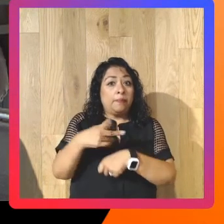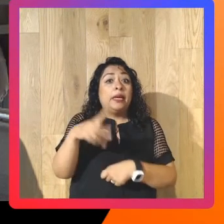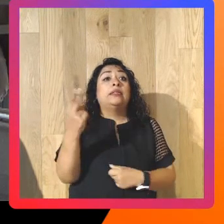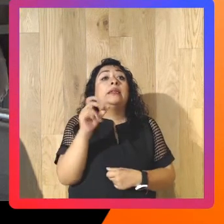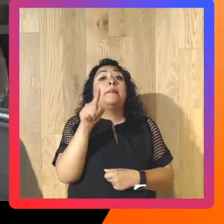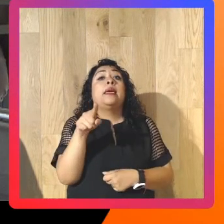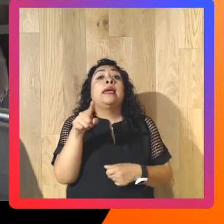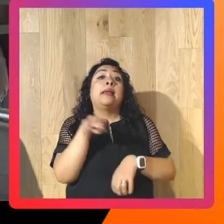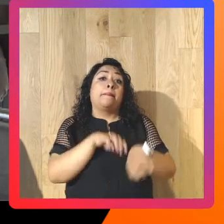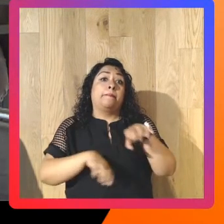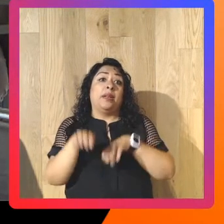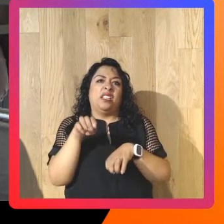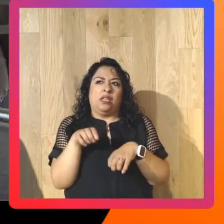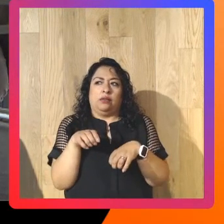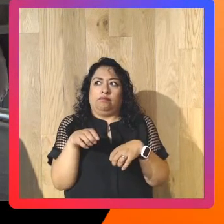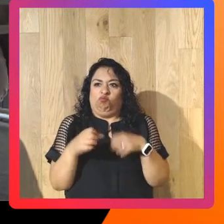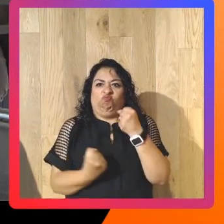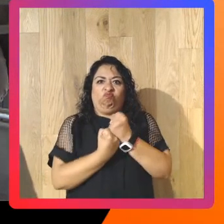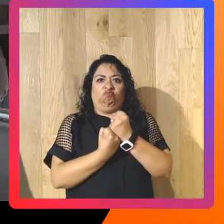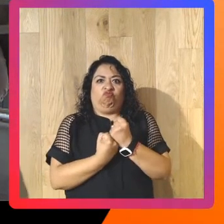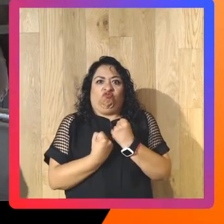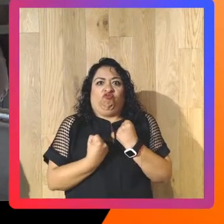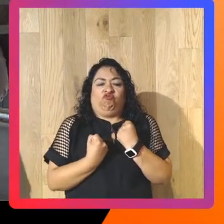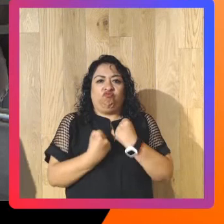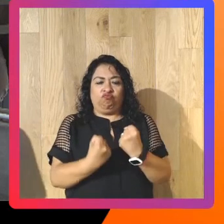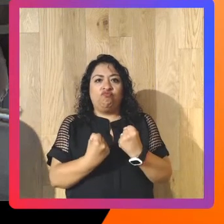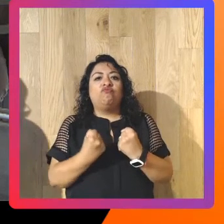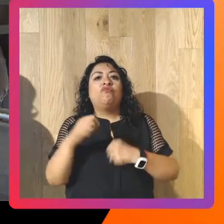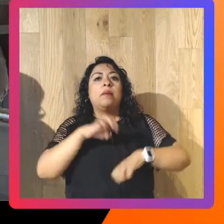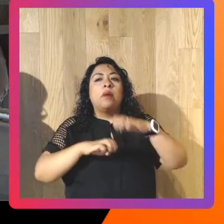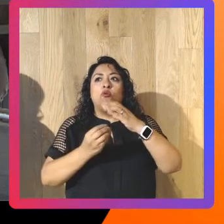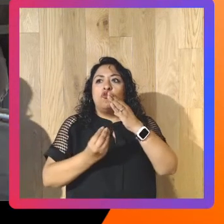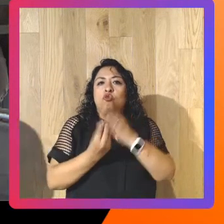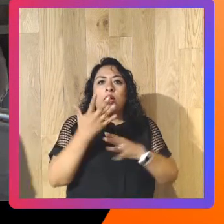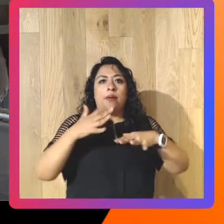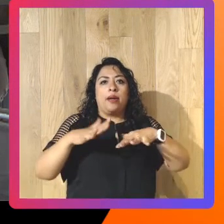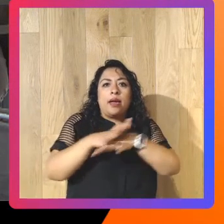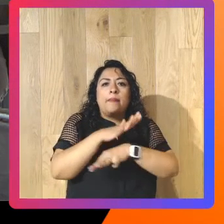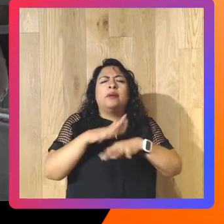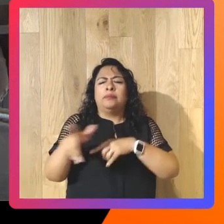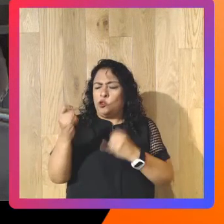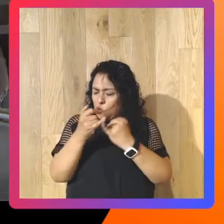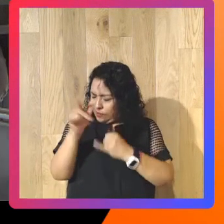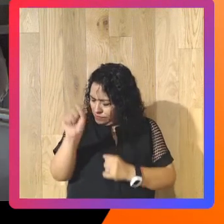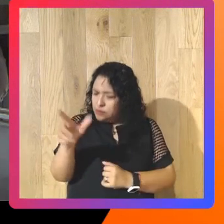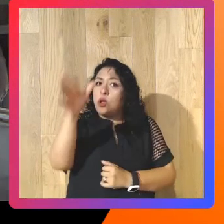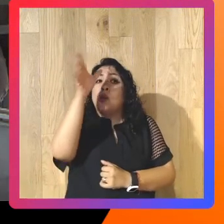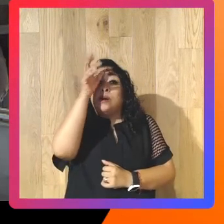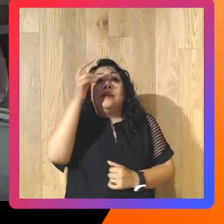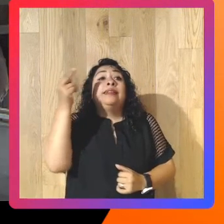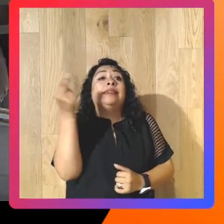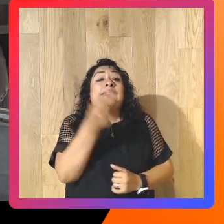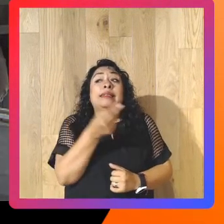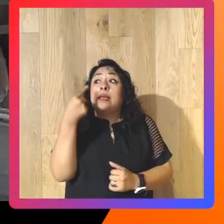necesitamos empresas sólidas, empresas fuertes, empresas innovadoras. Y coincido también en que requerimos